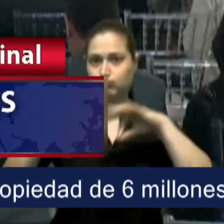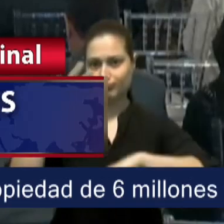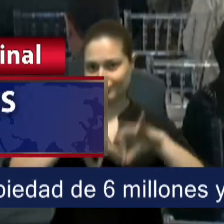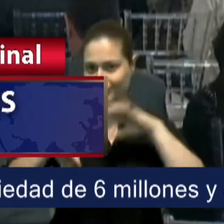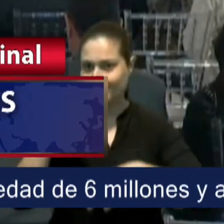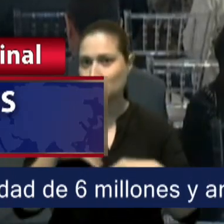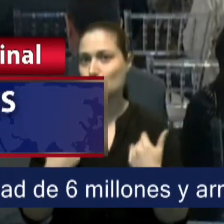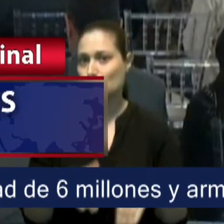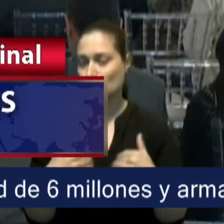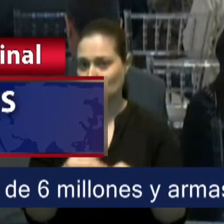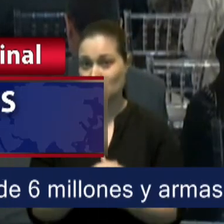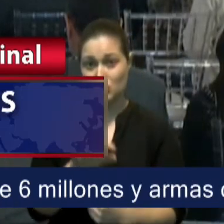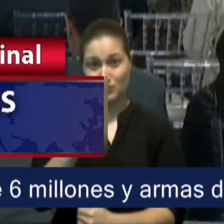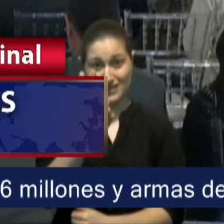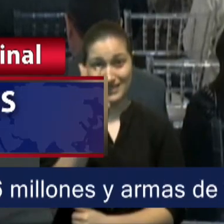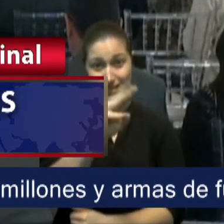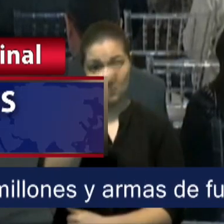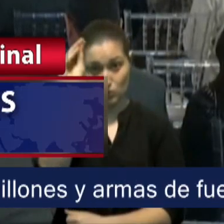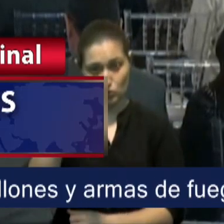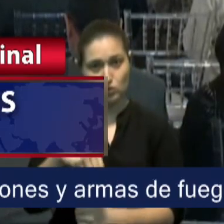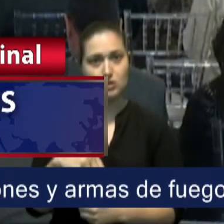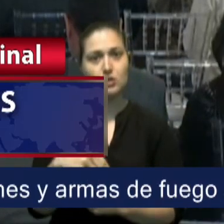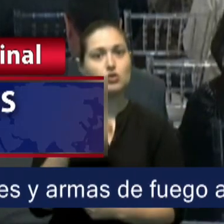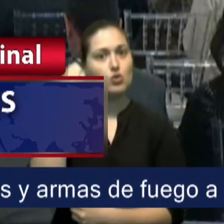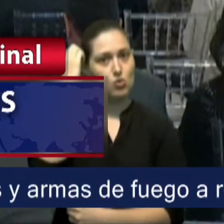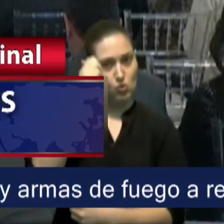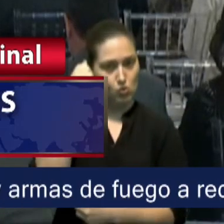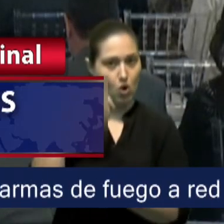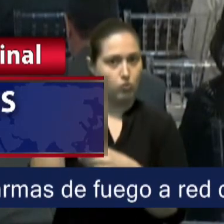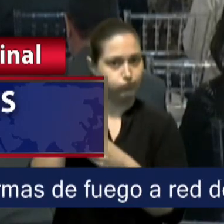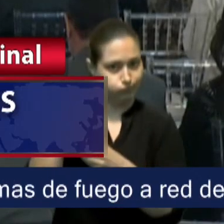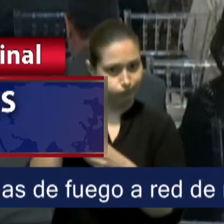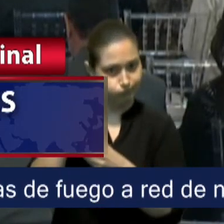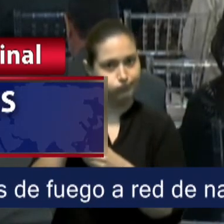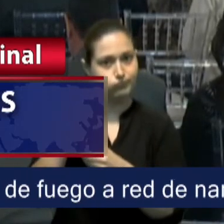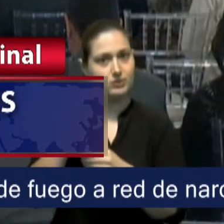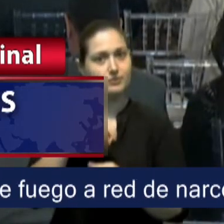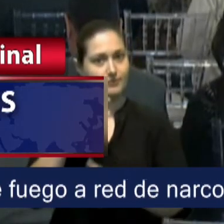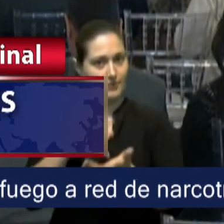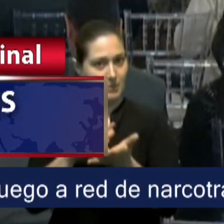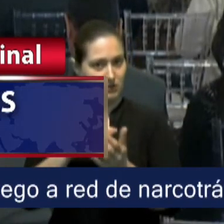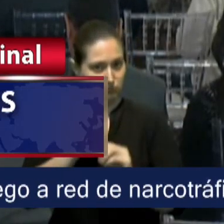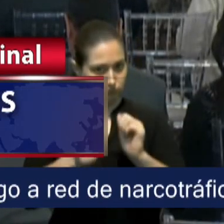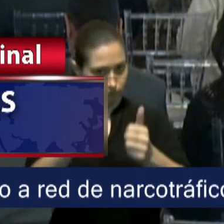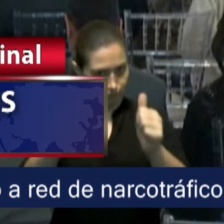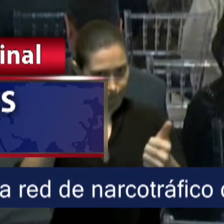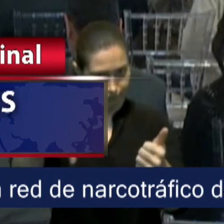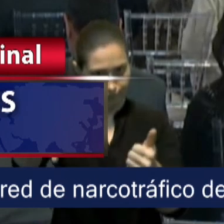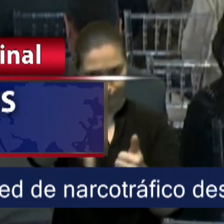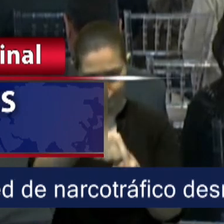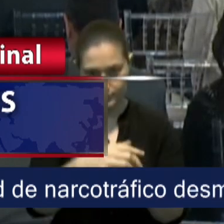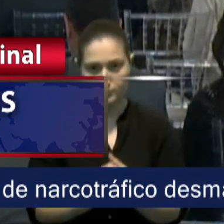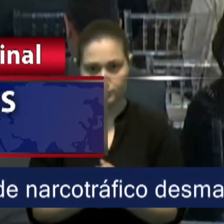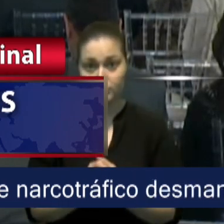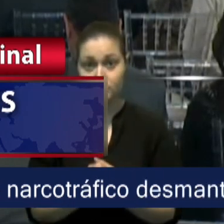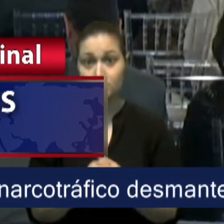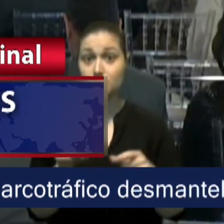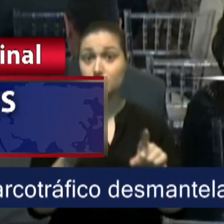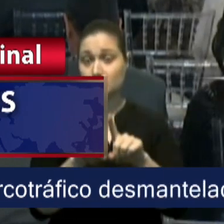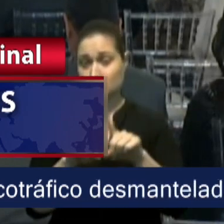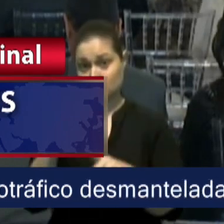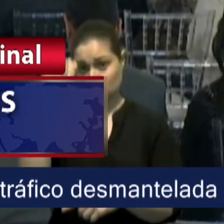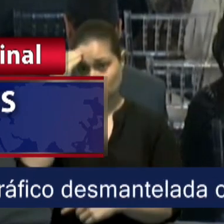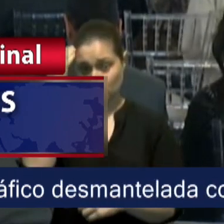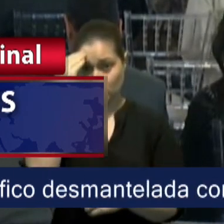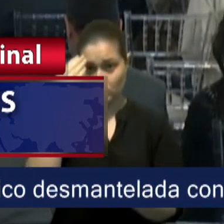con un 96 por de ahorro en estas Farmacias del pueblo y esto contribuye también obviamente al logro del